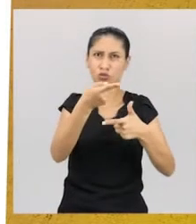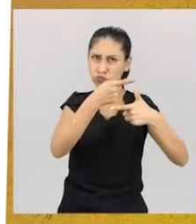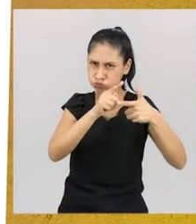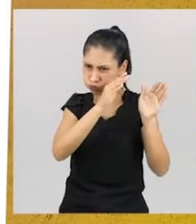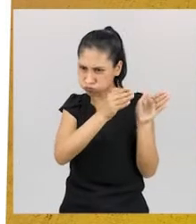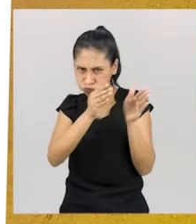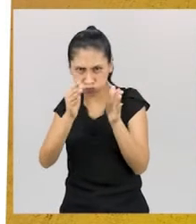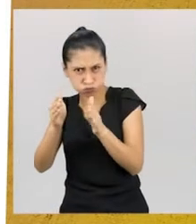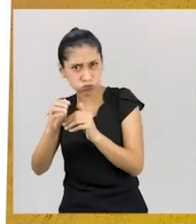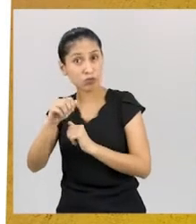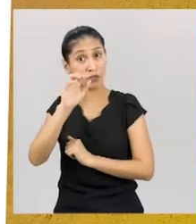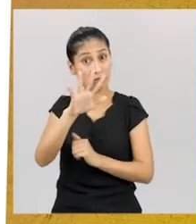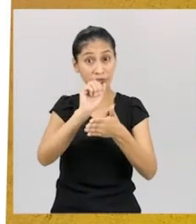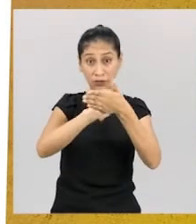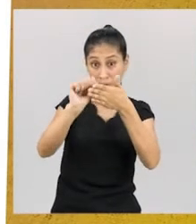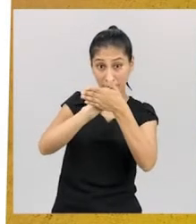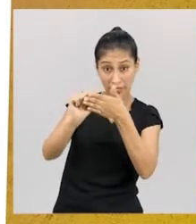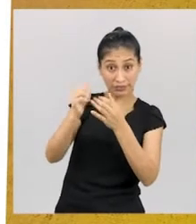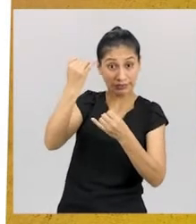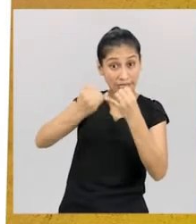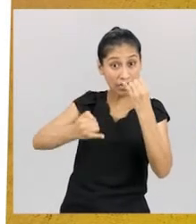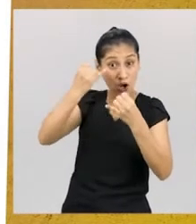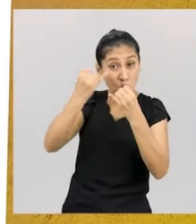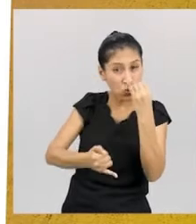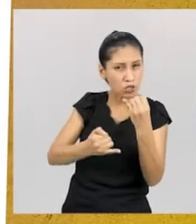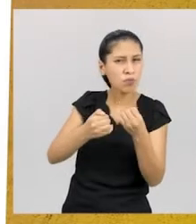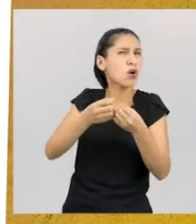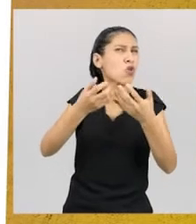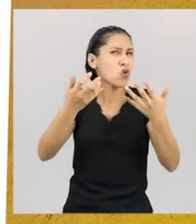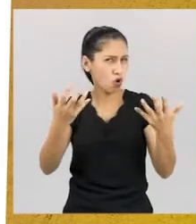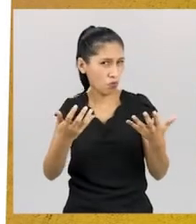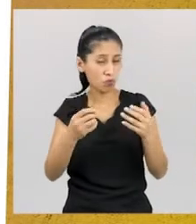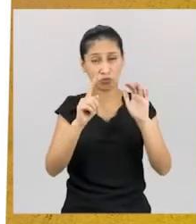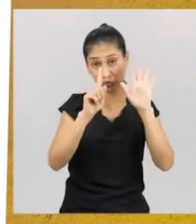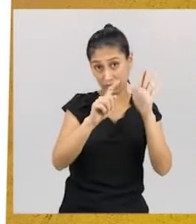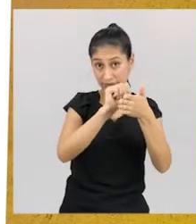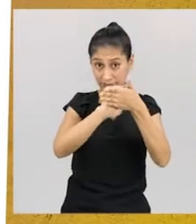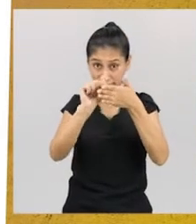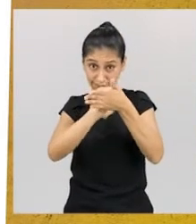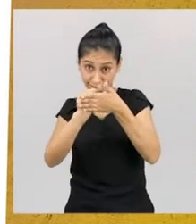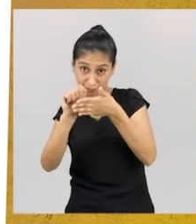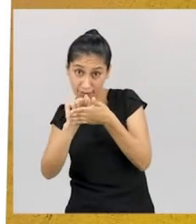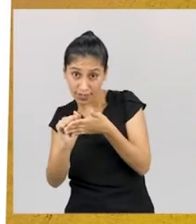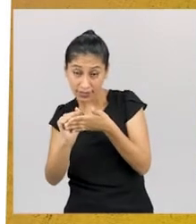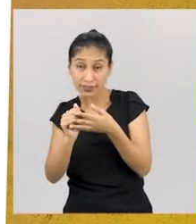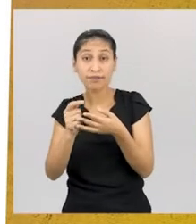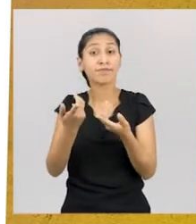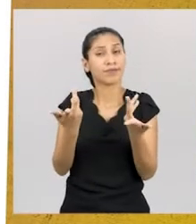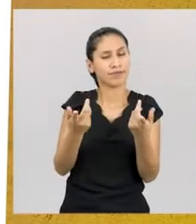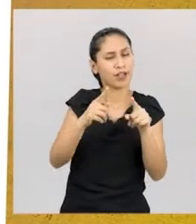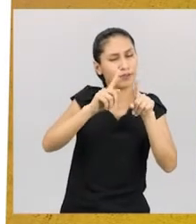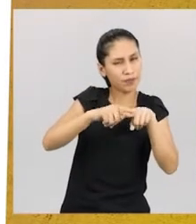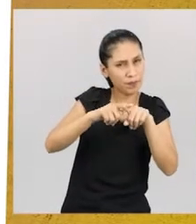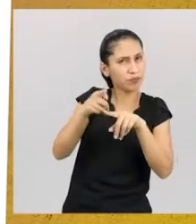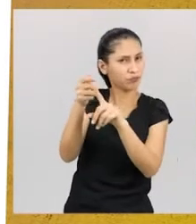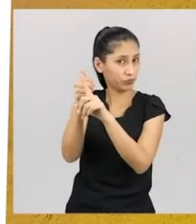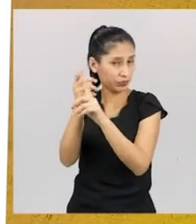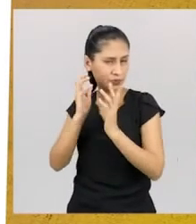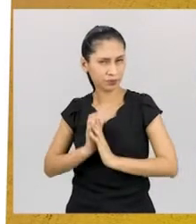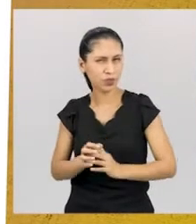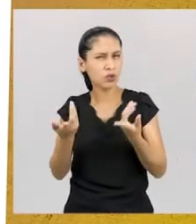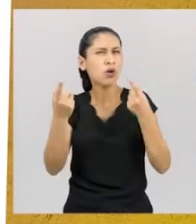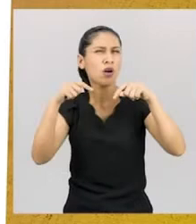partes iguales durante 5 meses. Y la última forma sería pagarlo durante 6 meses. Eso independientemente de su consumo